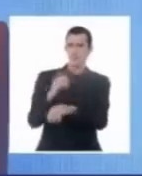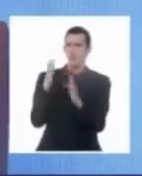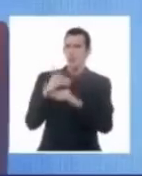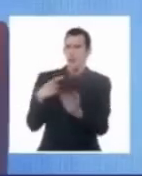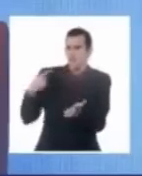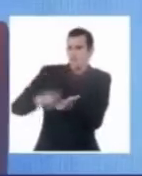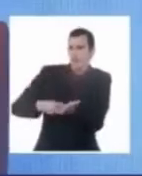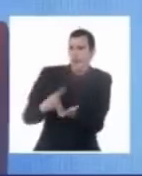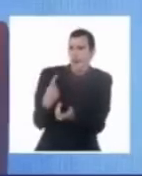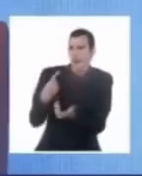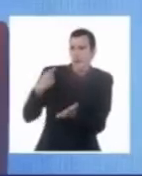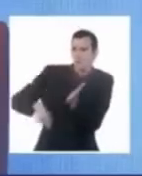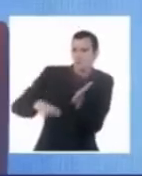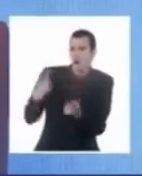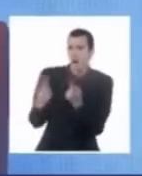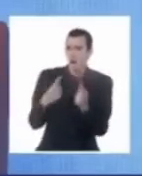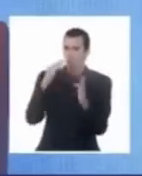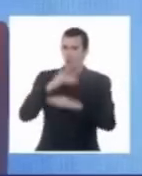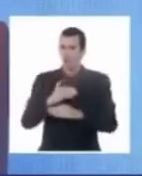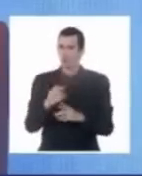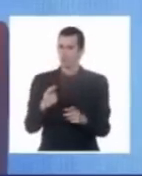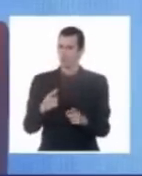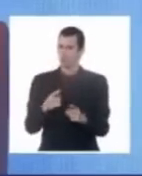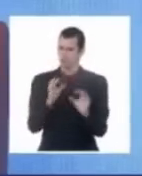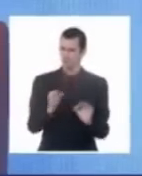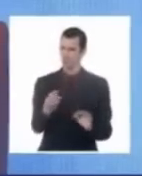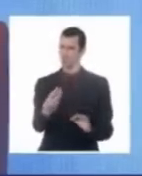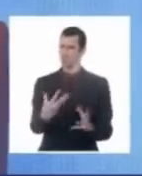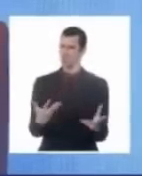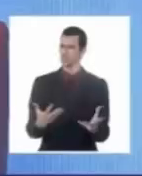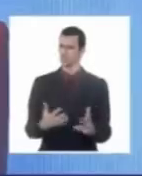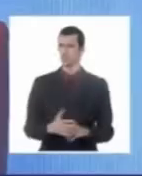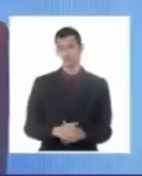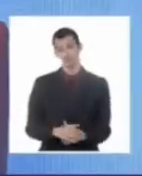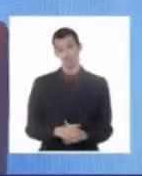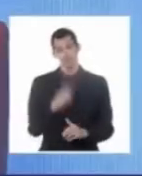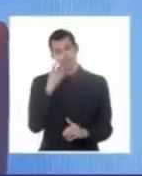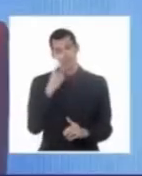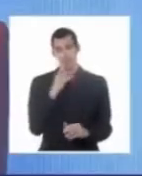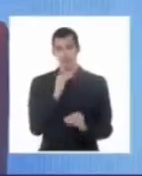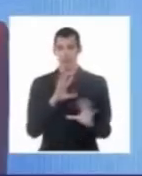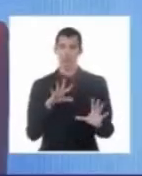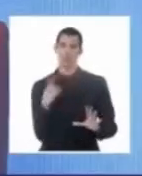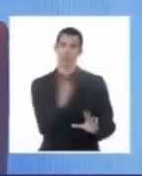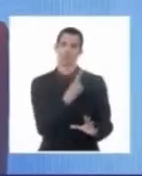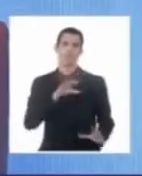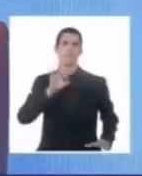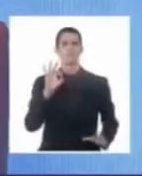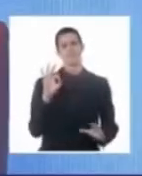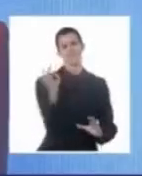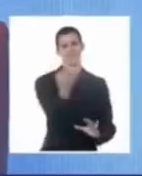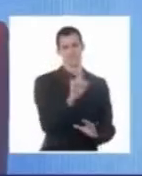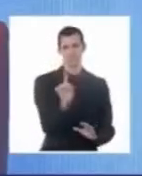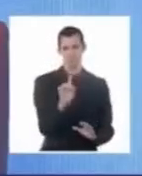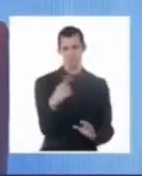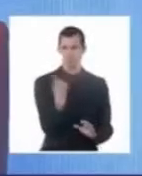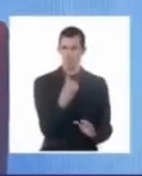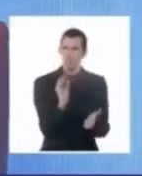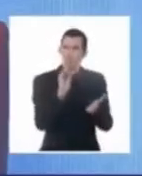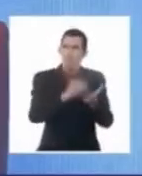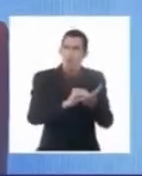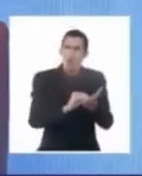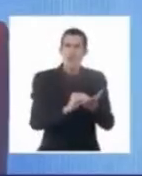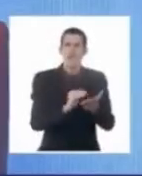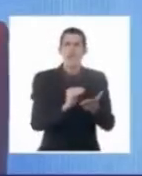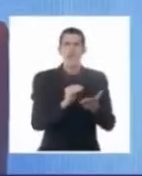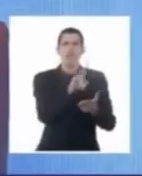niveles estándares de esclarecimiento de un noventa y ocho por ciento o sea que es superior incluso a ese noventa que se hace referencia cuando se